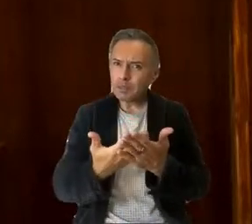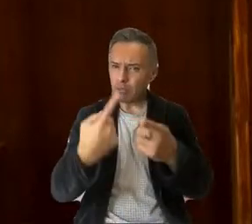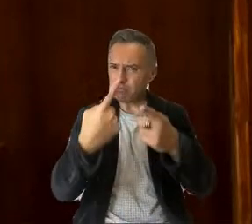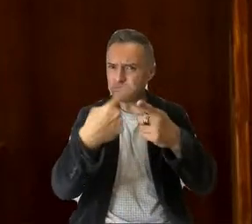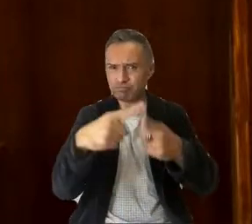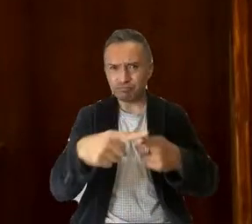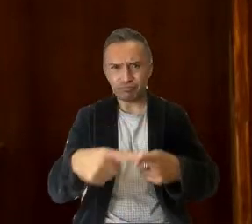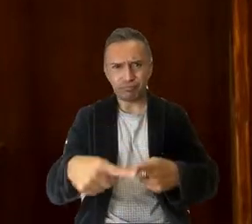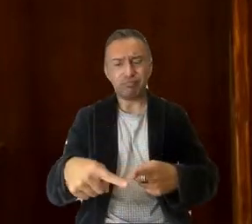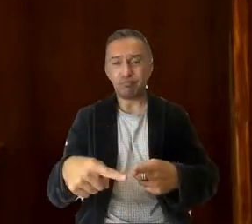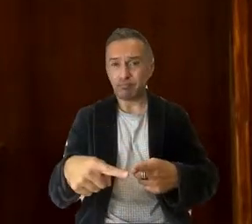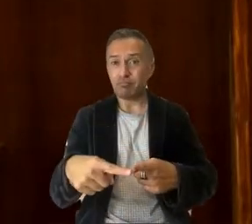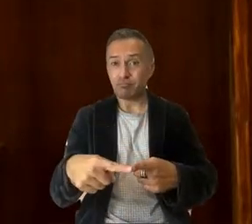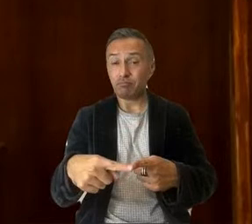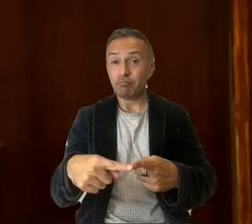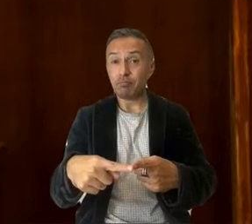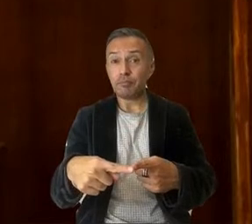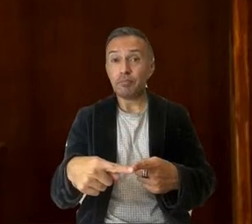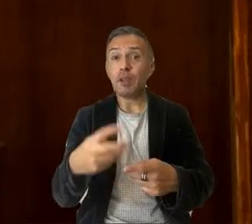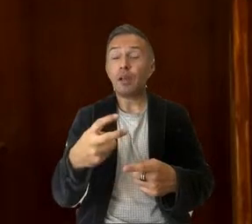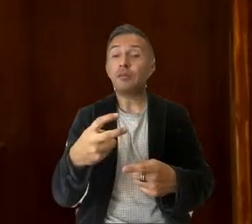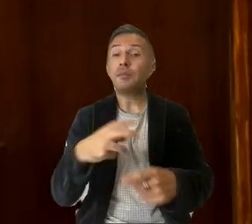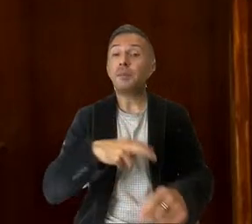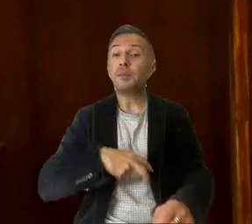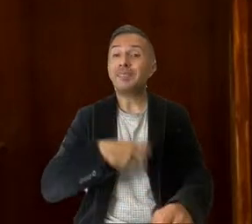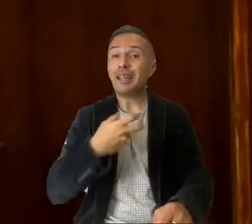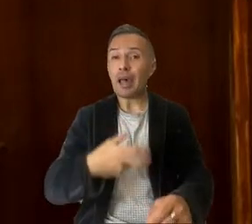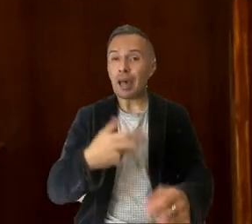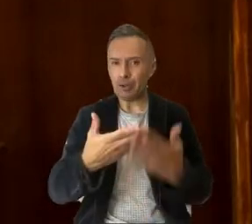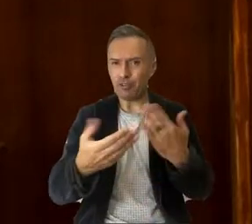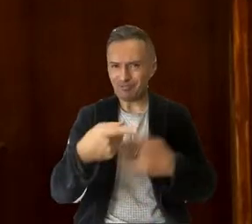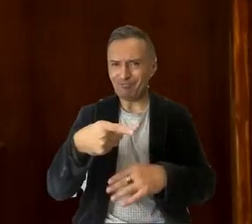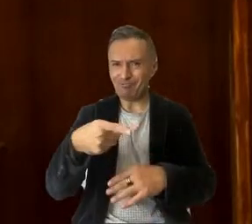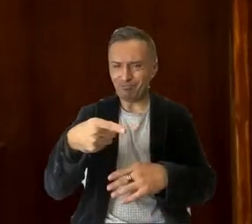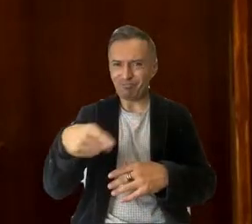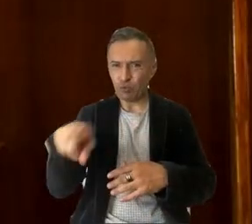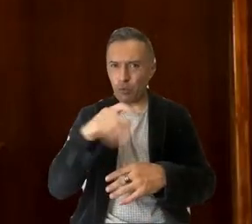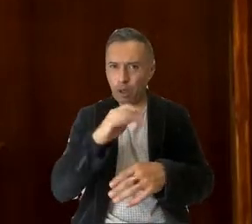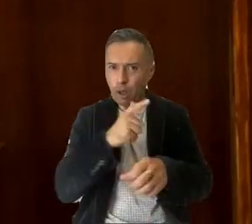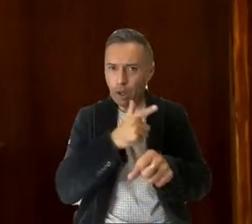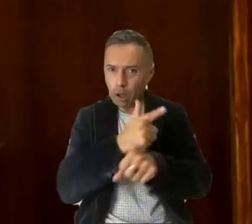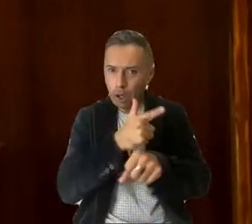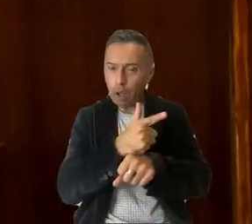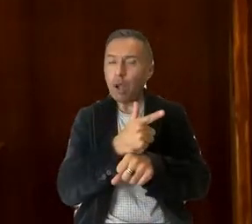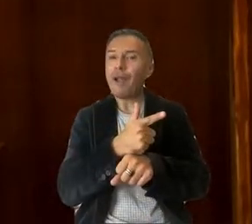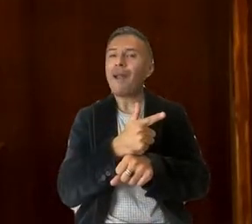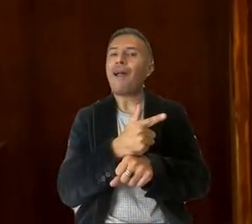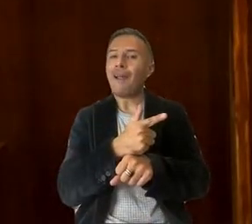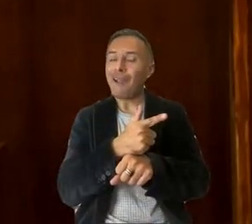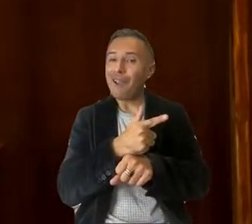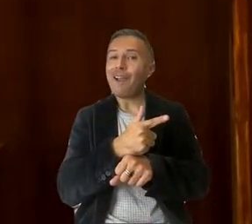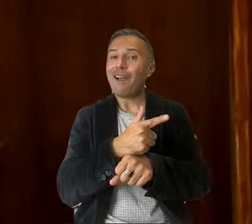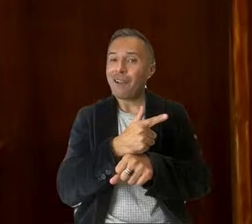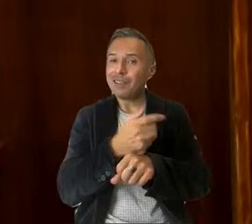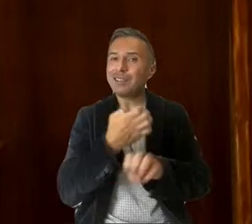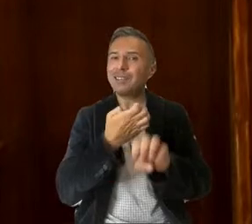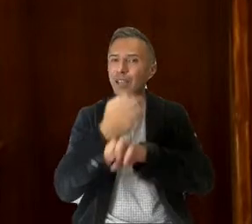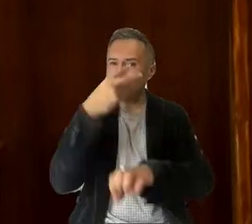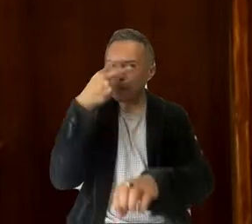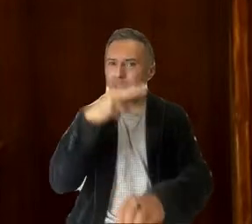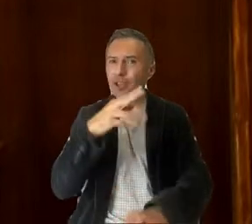de Diputados, por lo cual celebro que logremos identificar que tenemos una